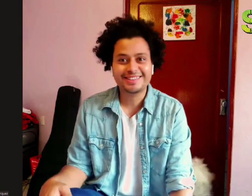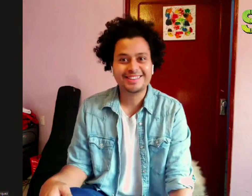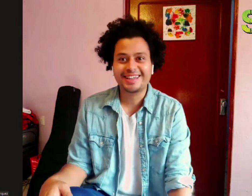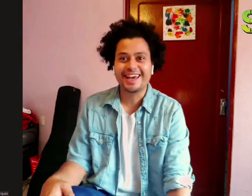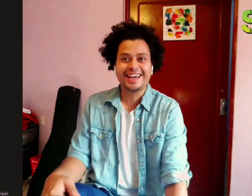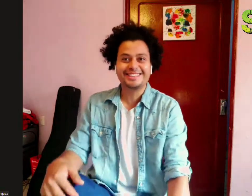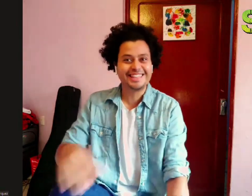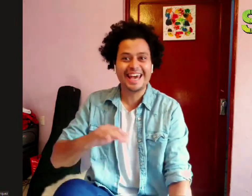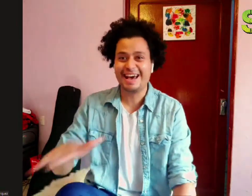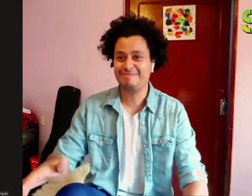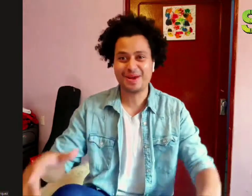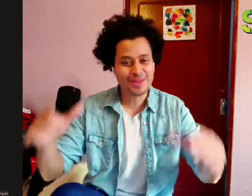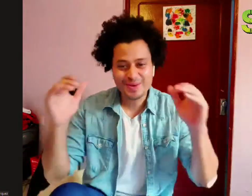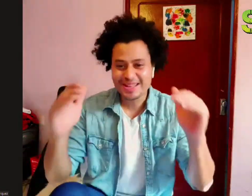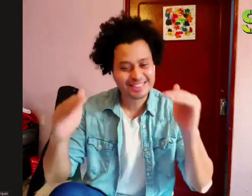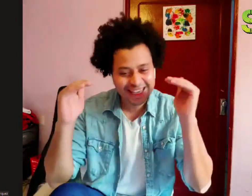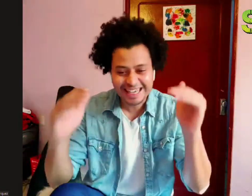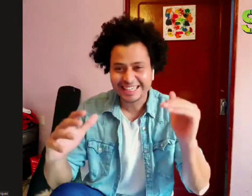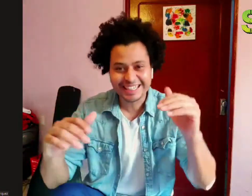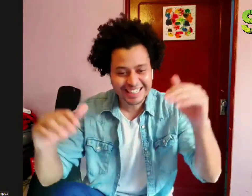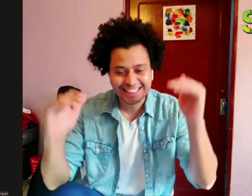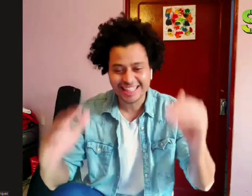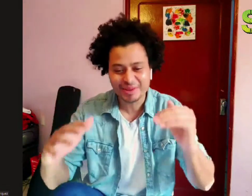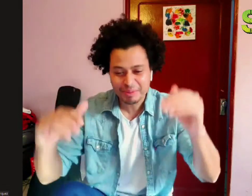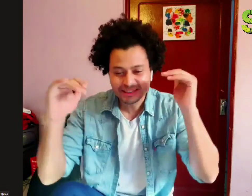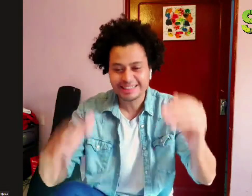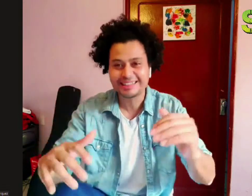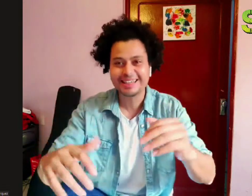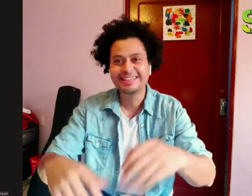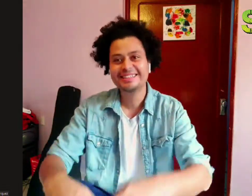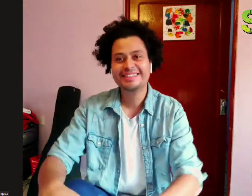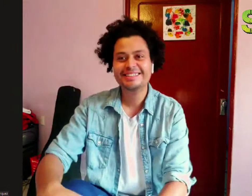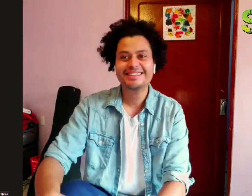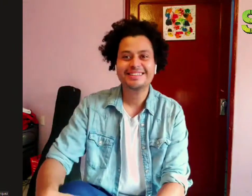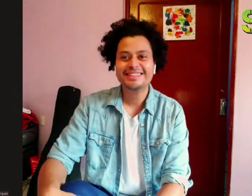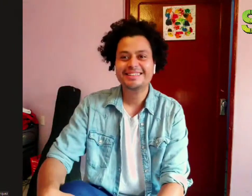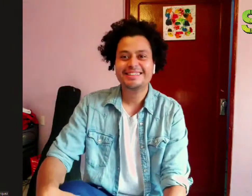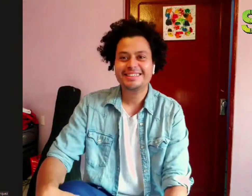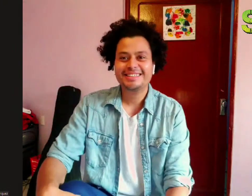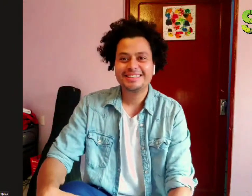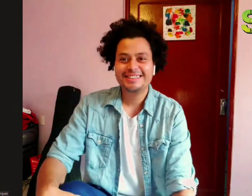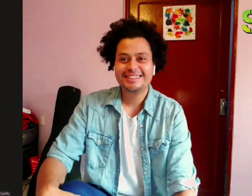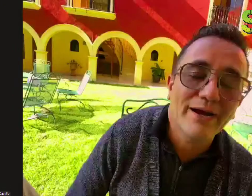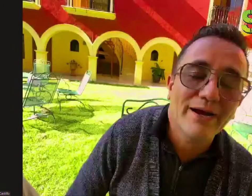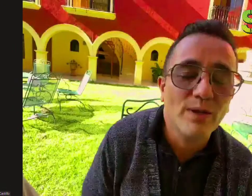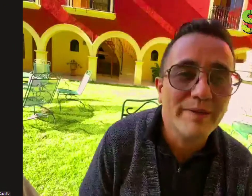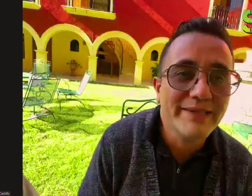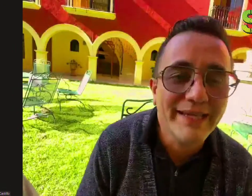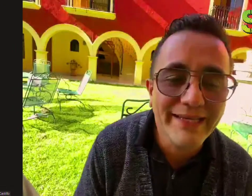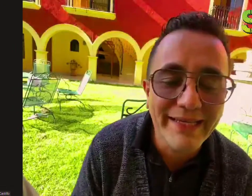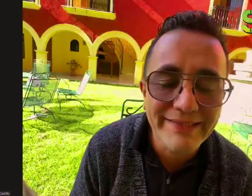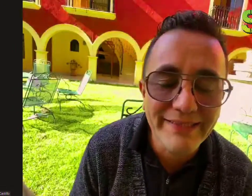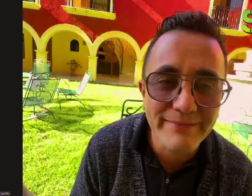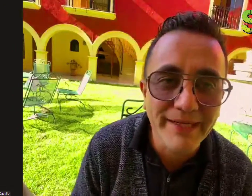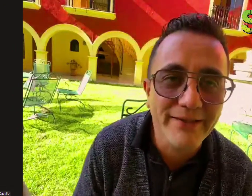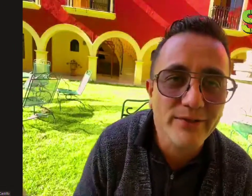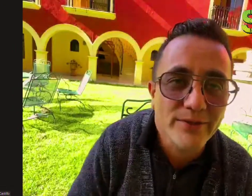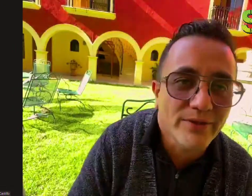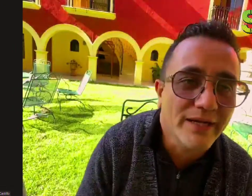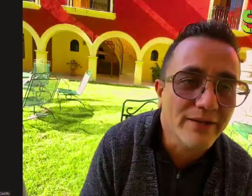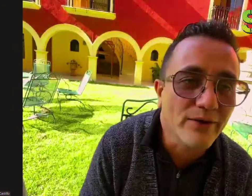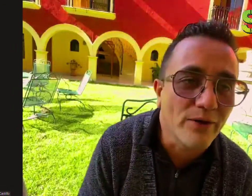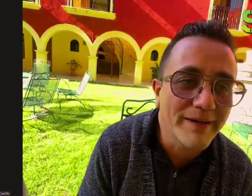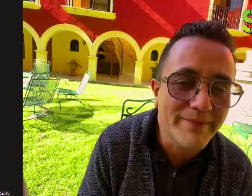sea que sea, pero debe de seguir estando presente. Oye, actualmente ¿en qué estás